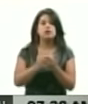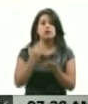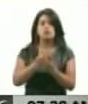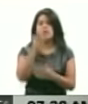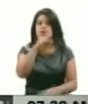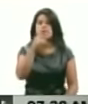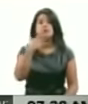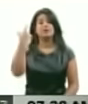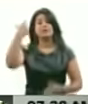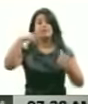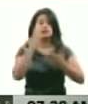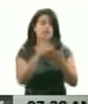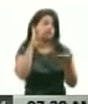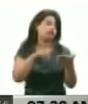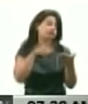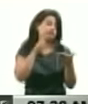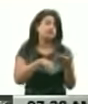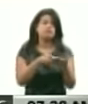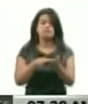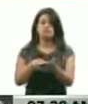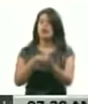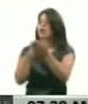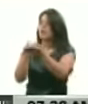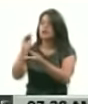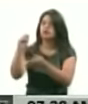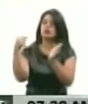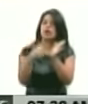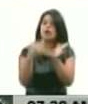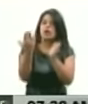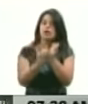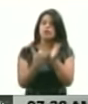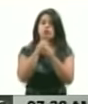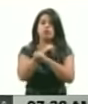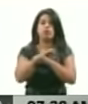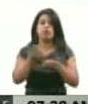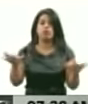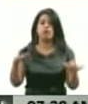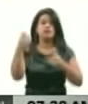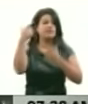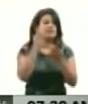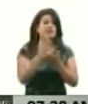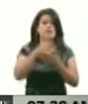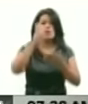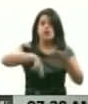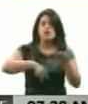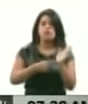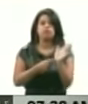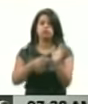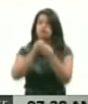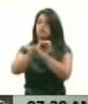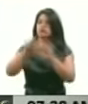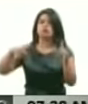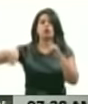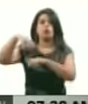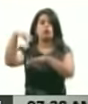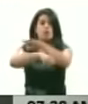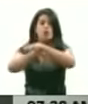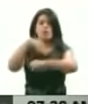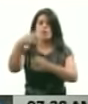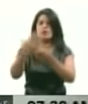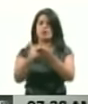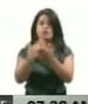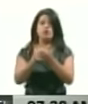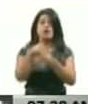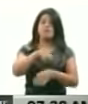no leyera, no recomendara, no reseñara, que en un momento se hiciera incluso hasta viral, sí, a nivel no